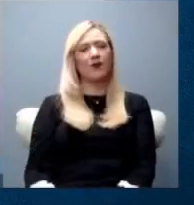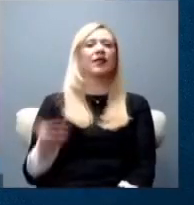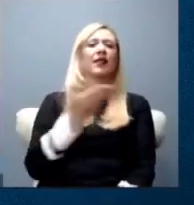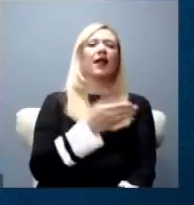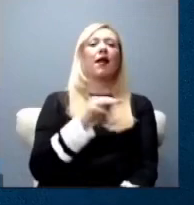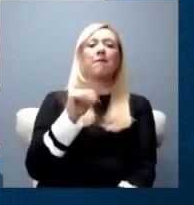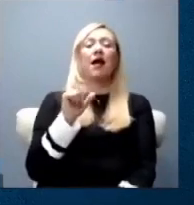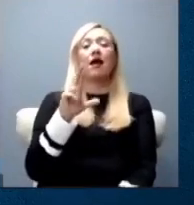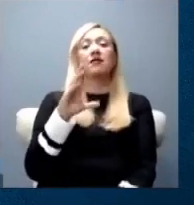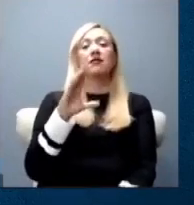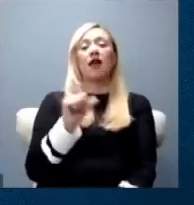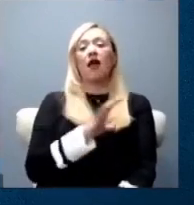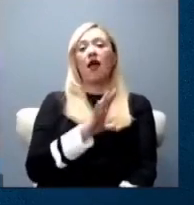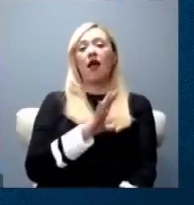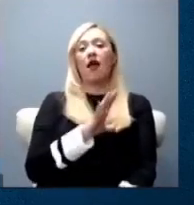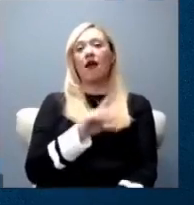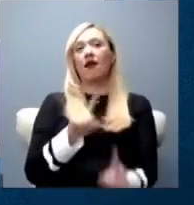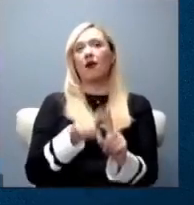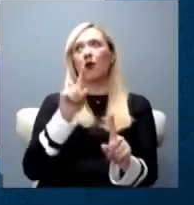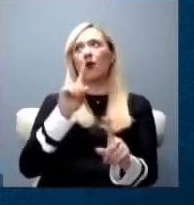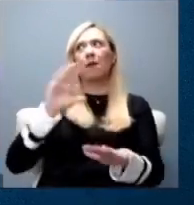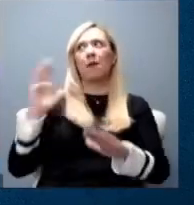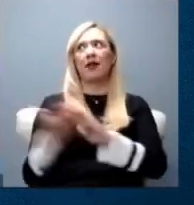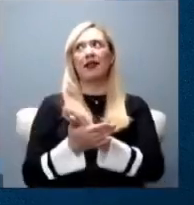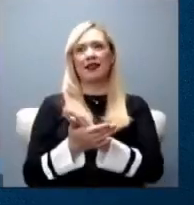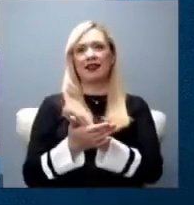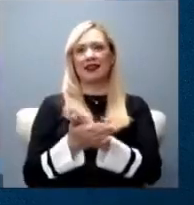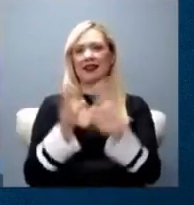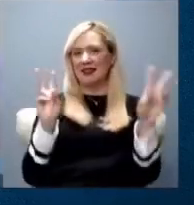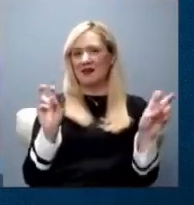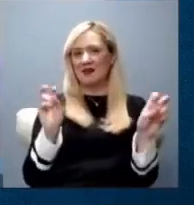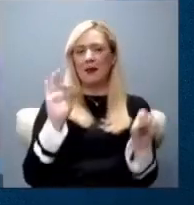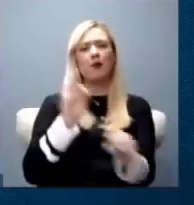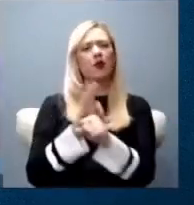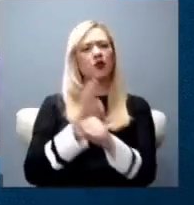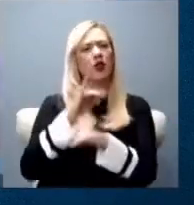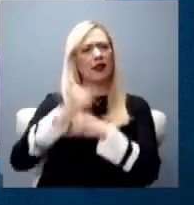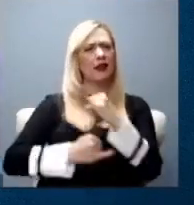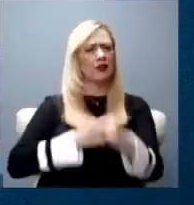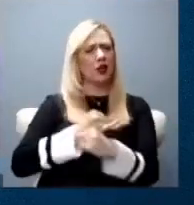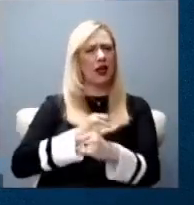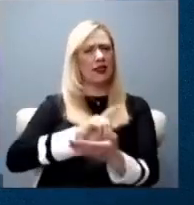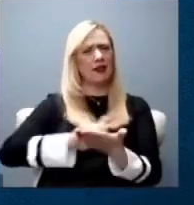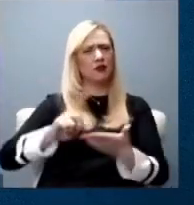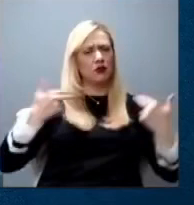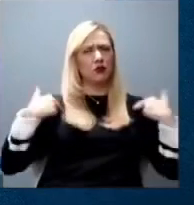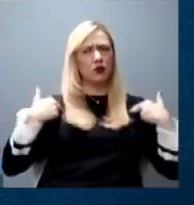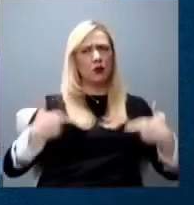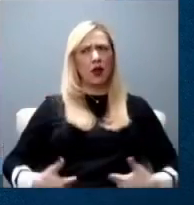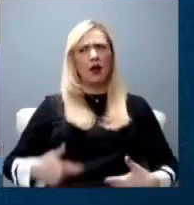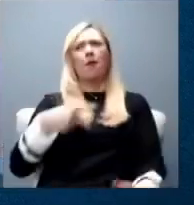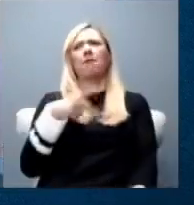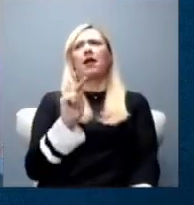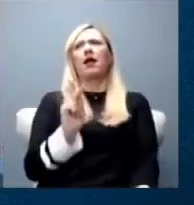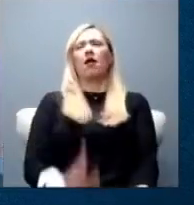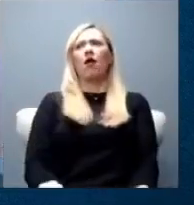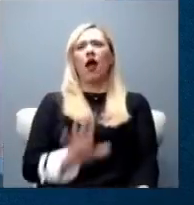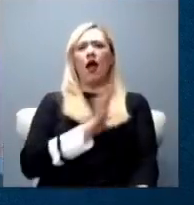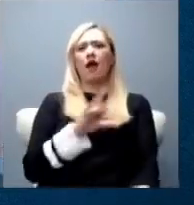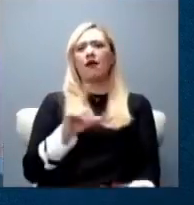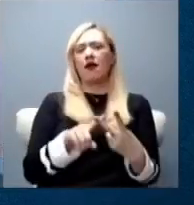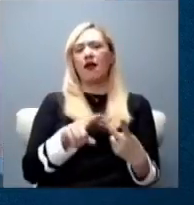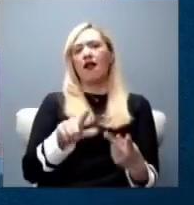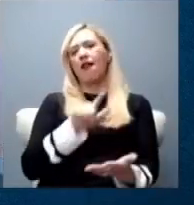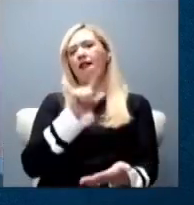nos queda pendiente para este último bloque. Hemos venido hablando de la protección internacional de los derechos humanos, pero hay también una rama, el derecho